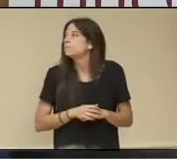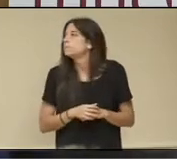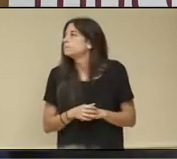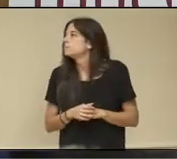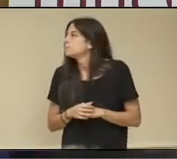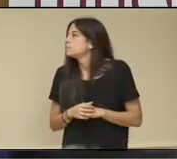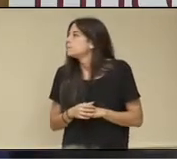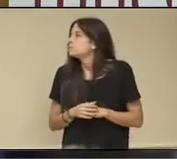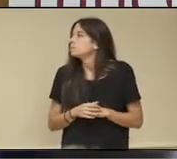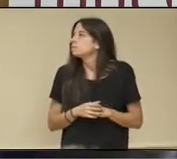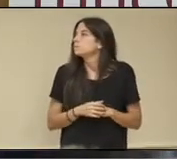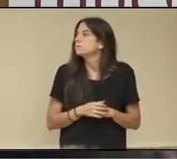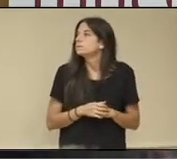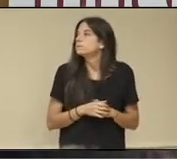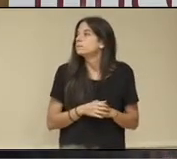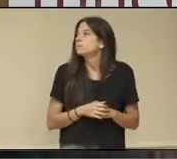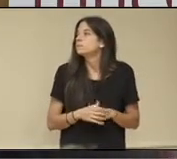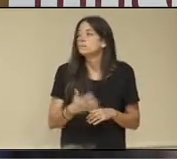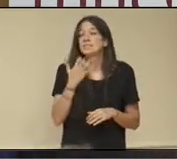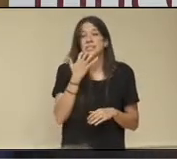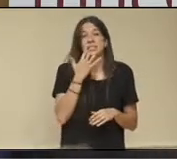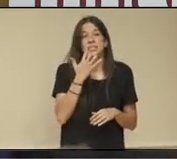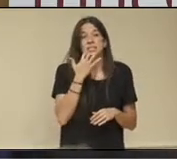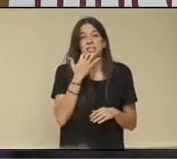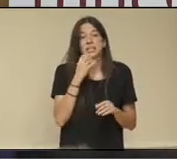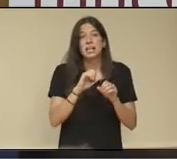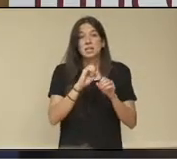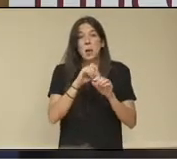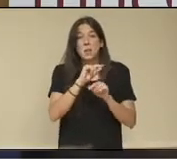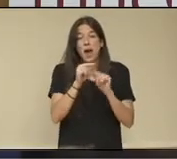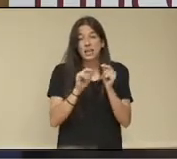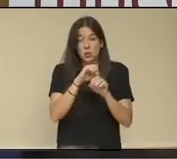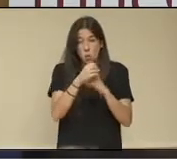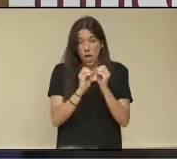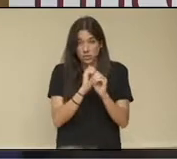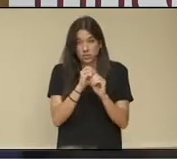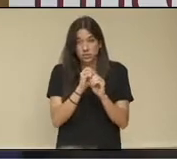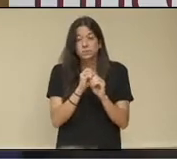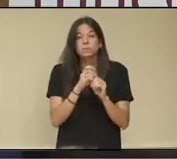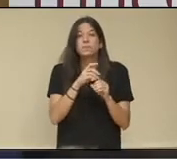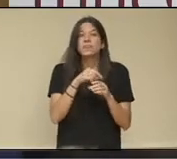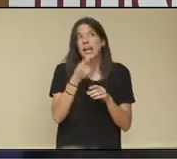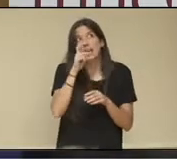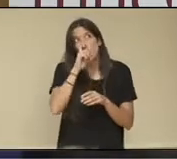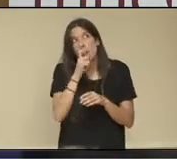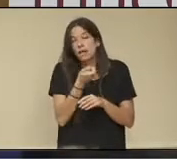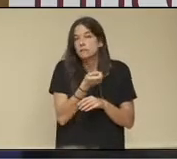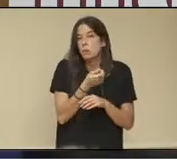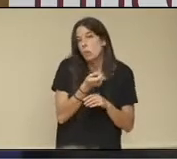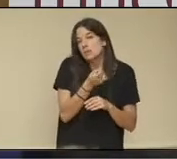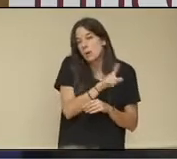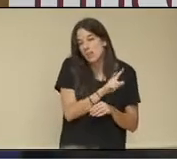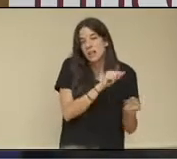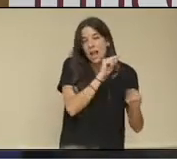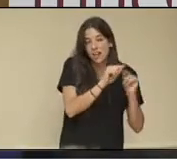Cuando esas partículas que recuerdan a un virus se administran a alguien, se le vacunan, dentro de las